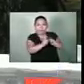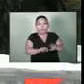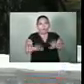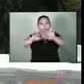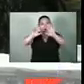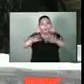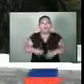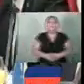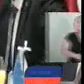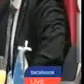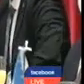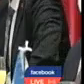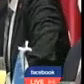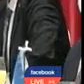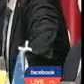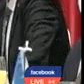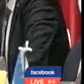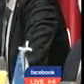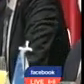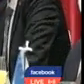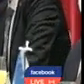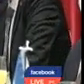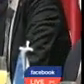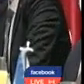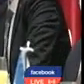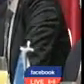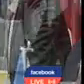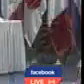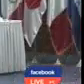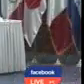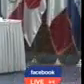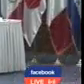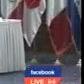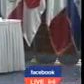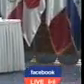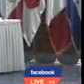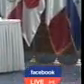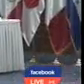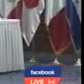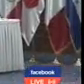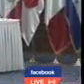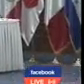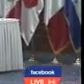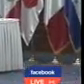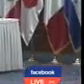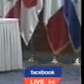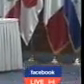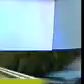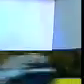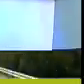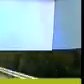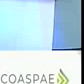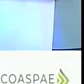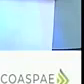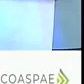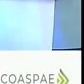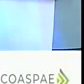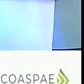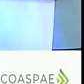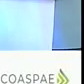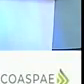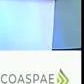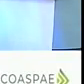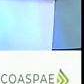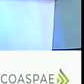más. Con imágenes de Roberto Martínez y Liliana Leiva, Noticiero Hechos. Aspae DRL,